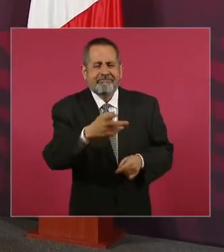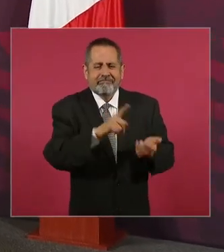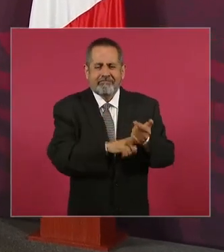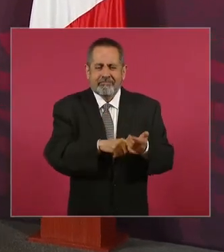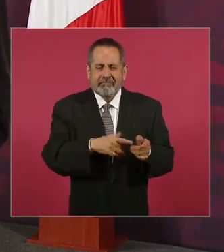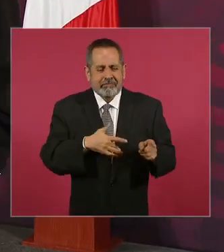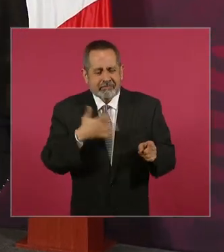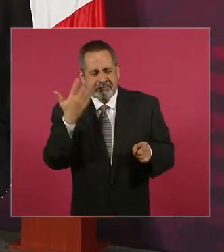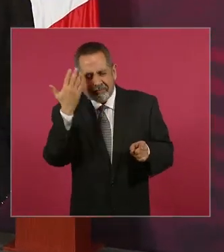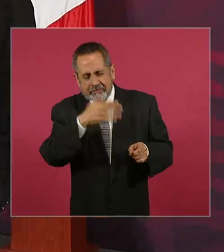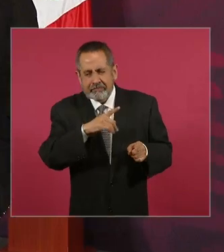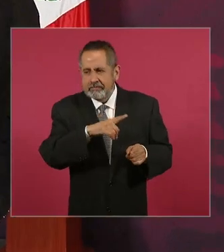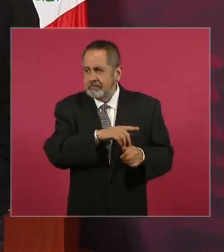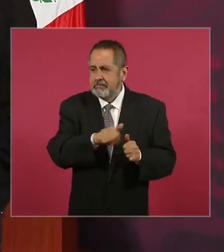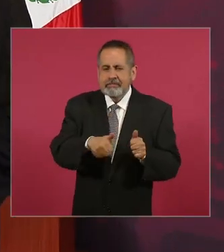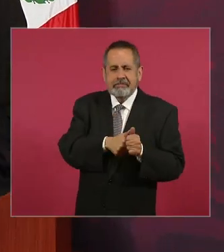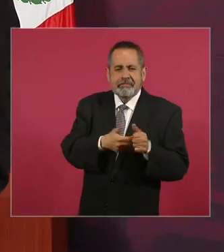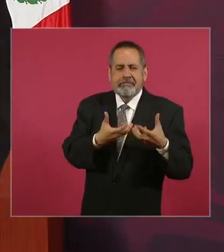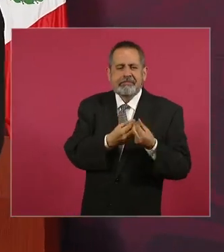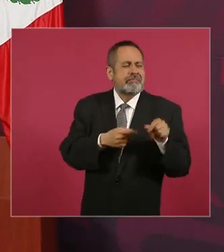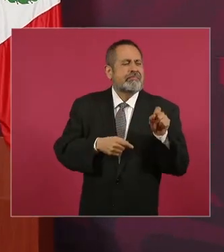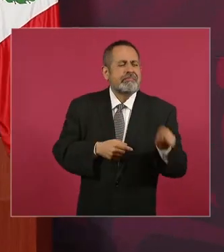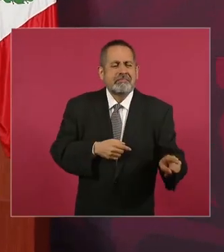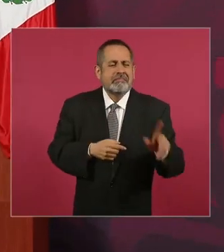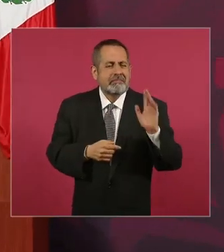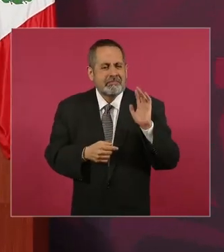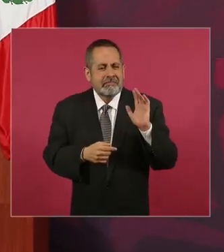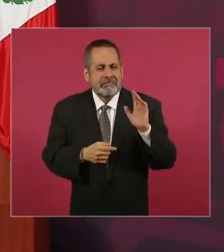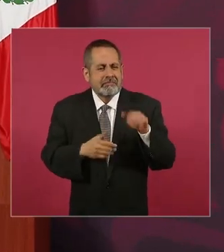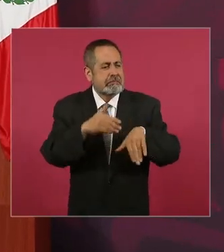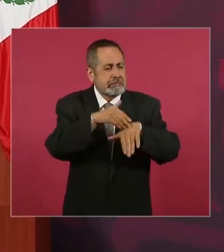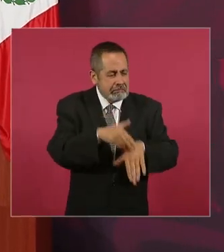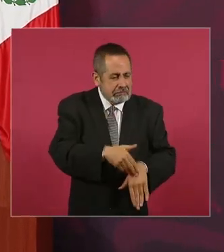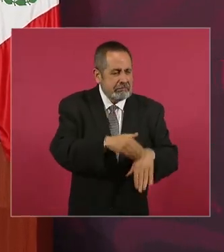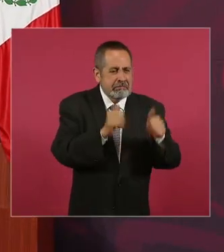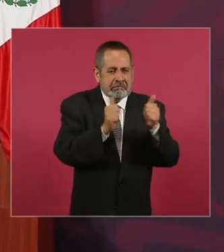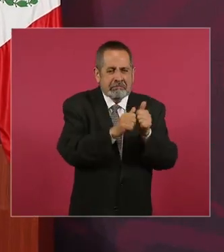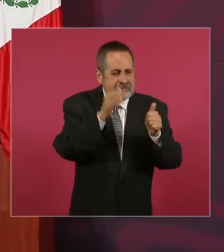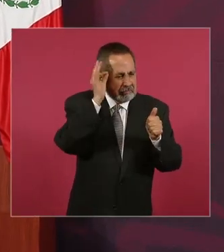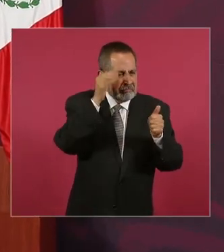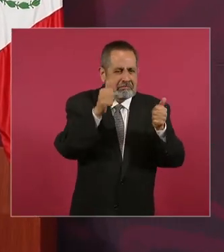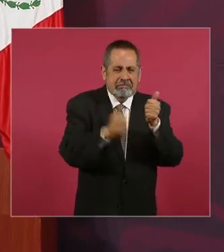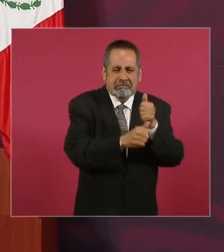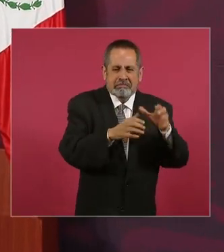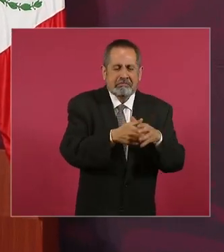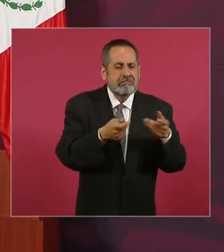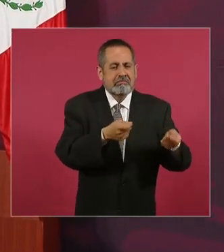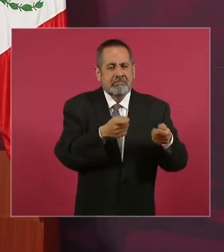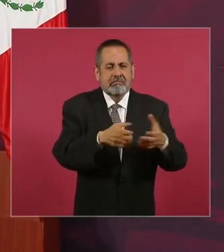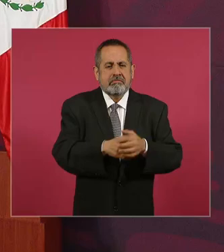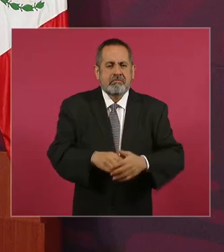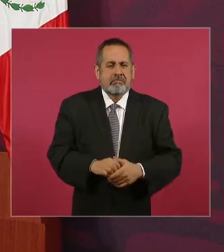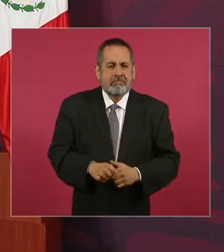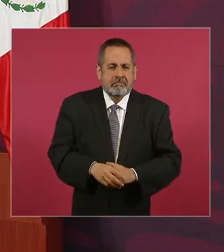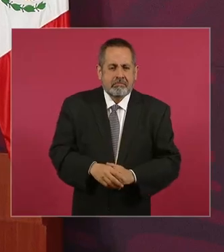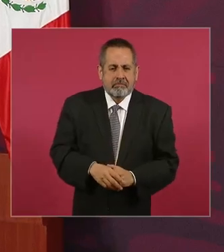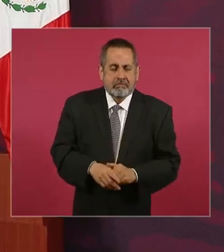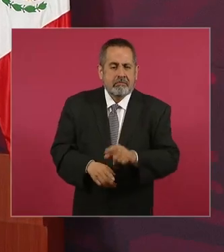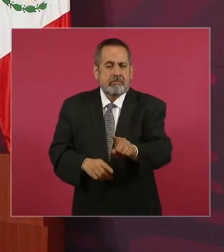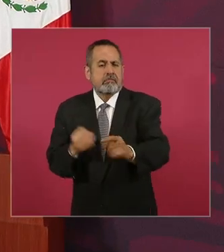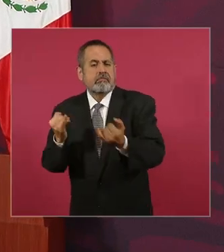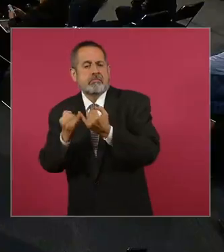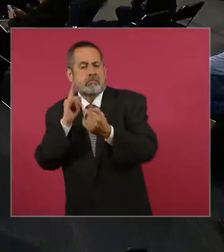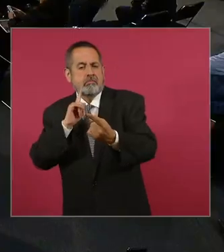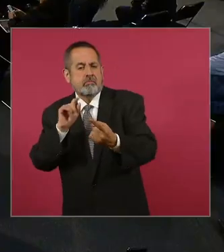consciente o inconscientemente, estaban al servicio de la oligarquía. Como otros al servicio del